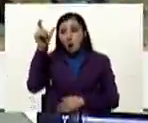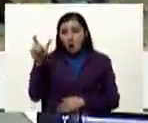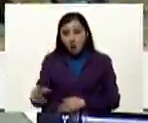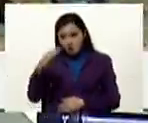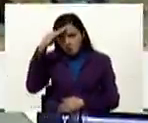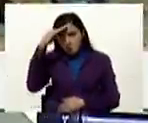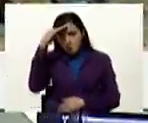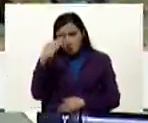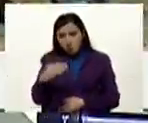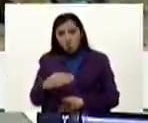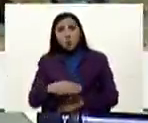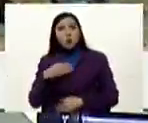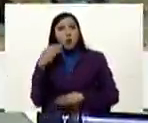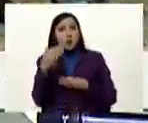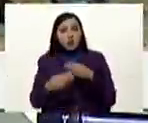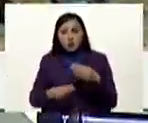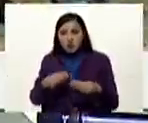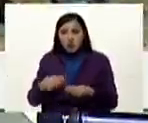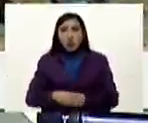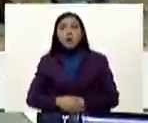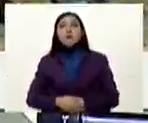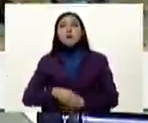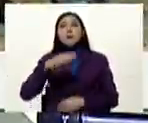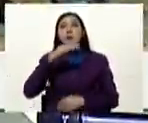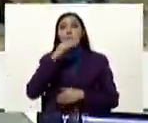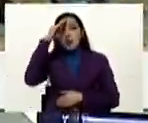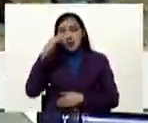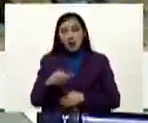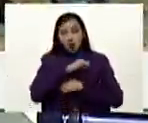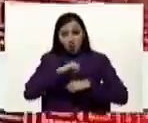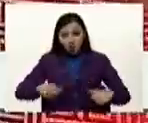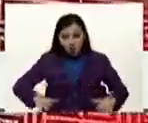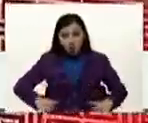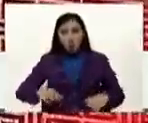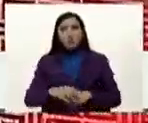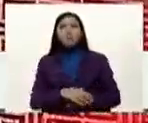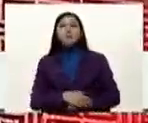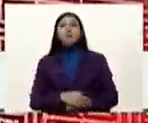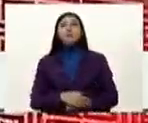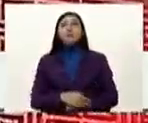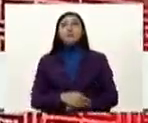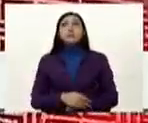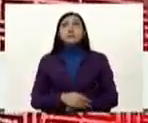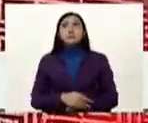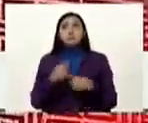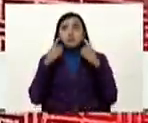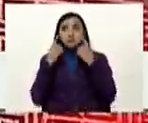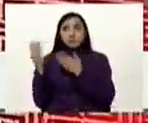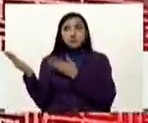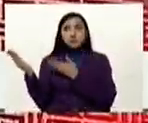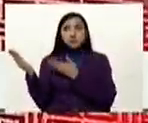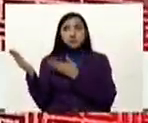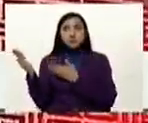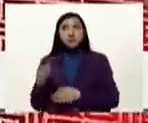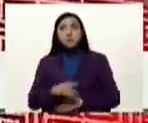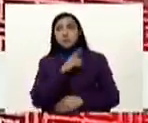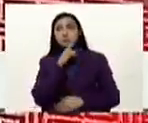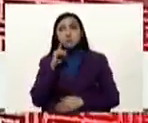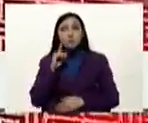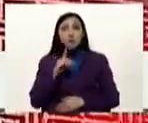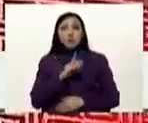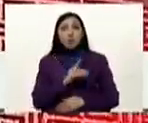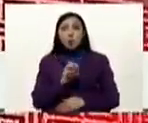estratégico operacional de la Fuerza Armada Nacional Bolivariana, el general en jefe